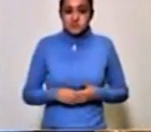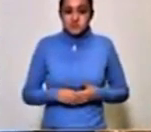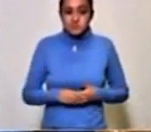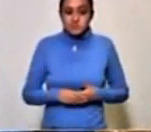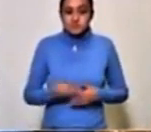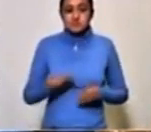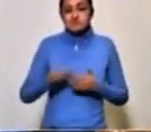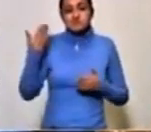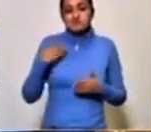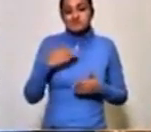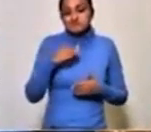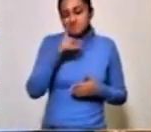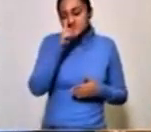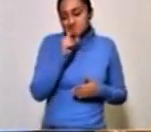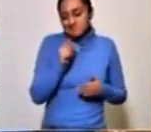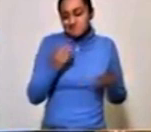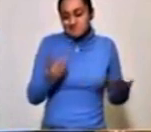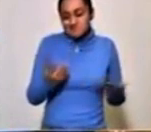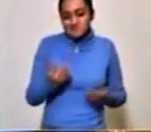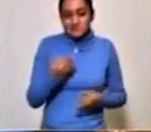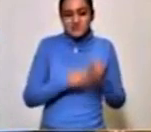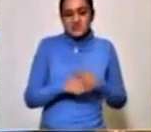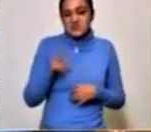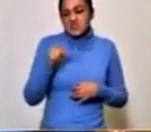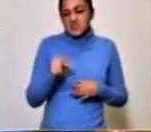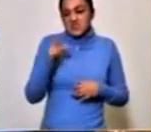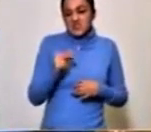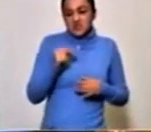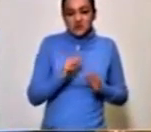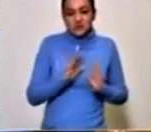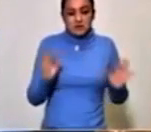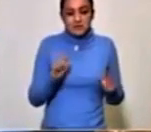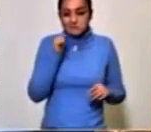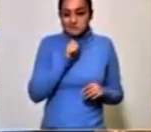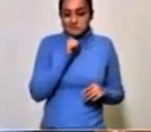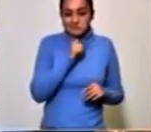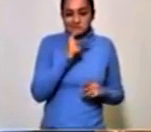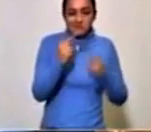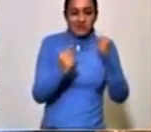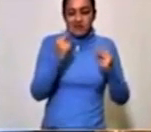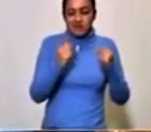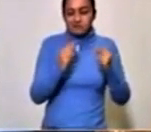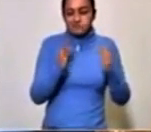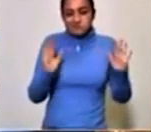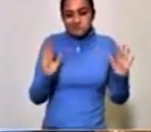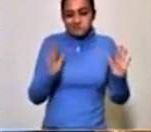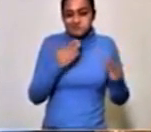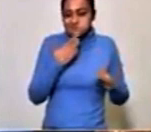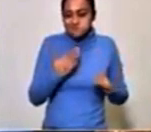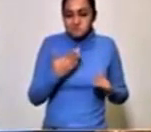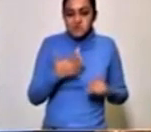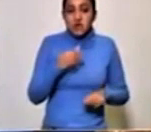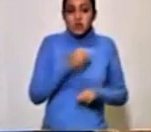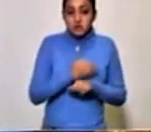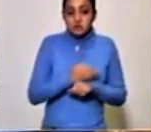Pues antes no se podía. Todo era no y ver como negativo todo lo que se planteaba. Pero